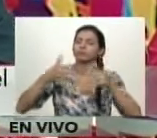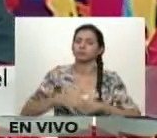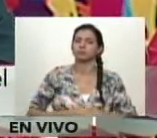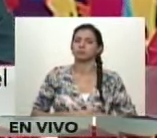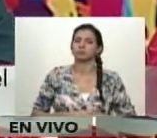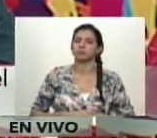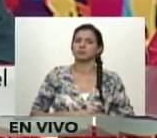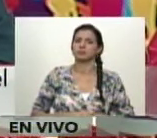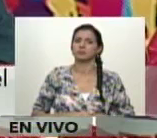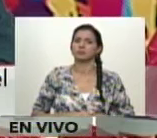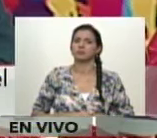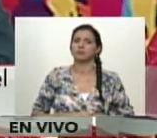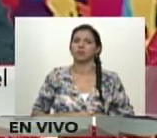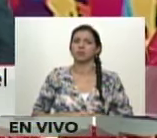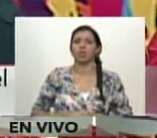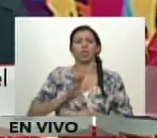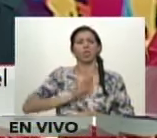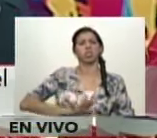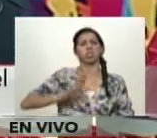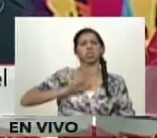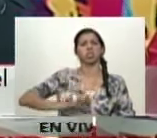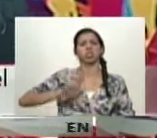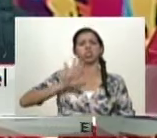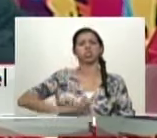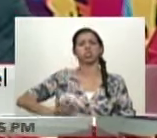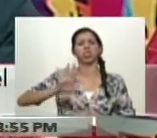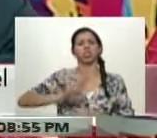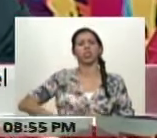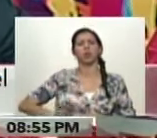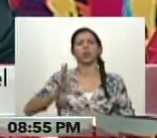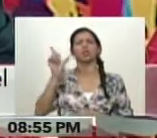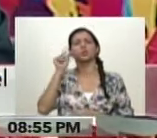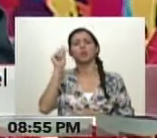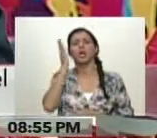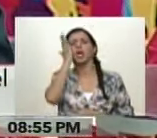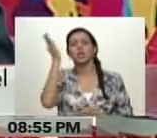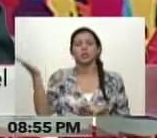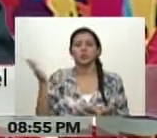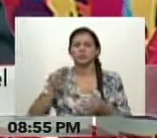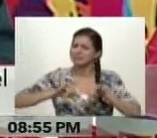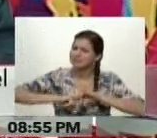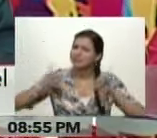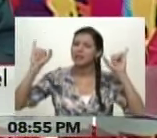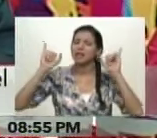Rompamos la modorra en la que a veces caemos, camarada.